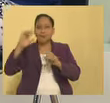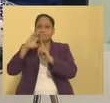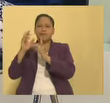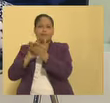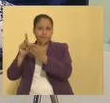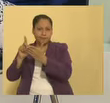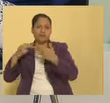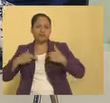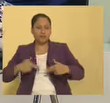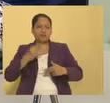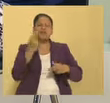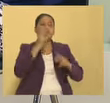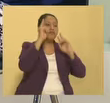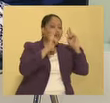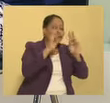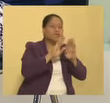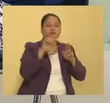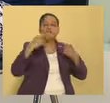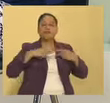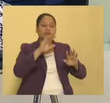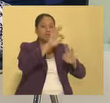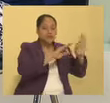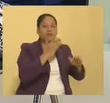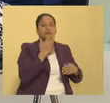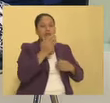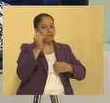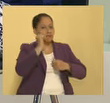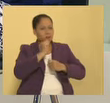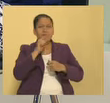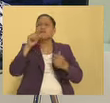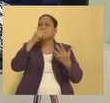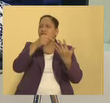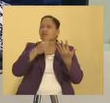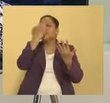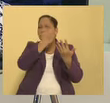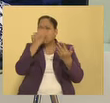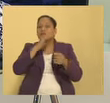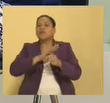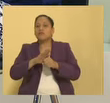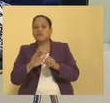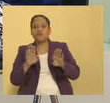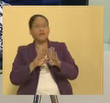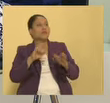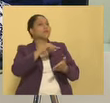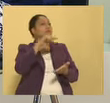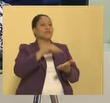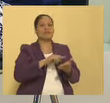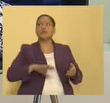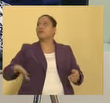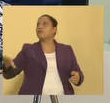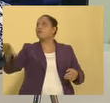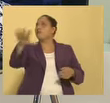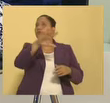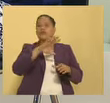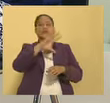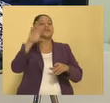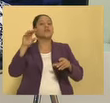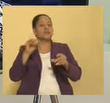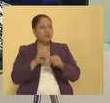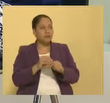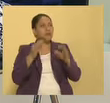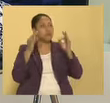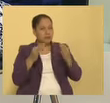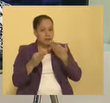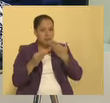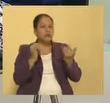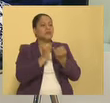estricto cumplimiento a los derechos humanos. ¿Pero qué es lo que checan ahí, por ejemplo, que esté bien, en buenas condiciones? Todo en lo donde habitan, alimentación, todo lo cómo los